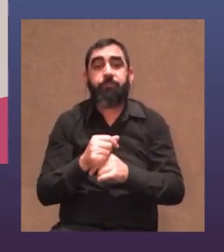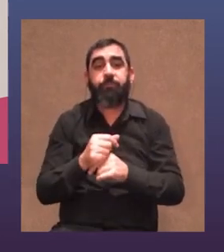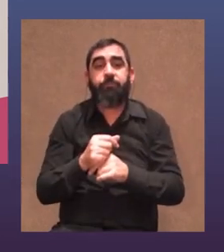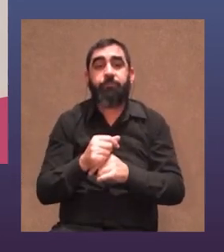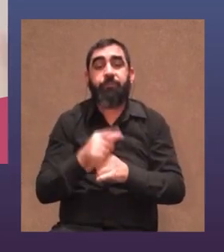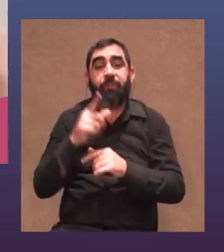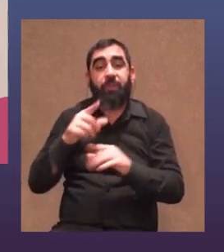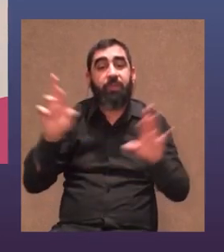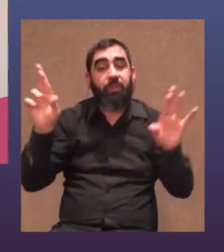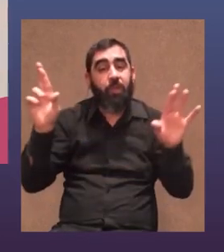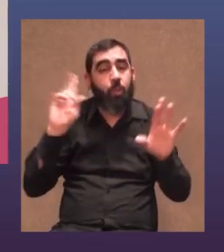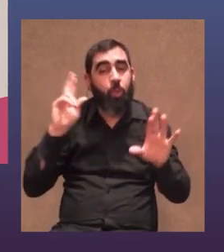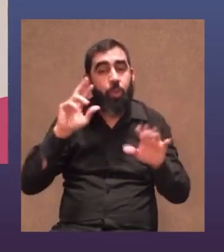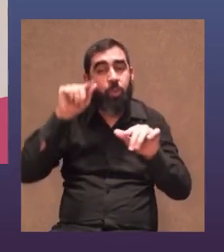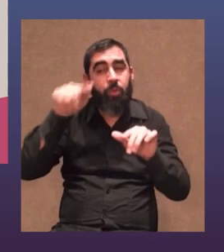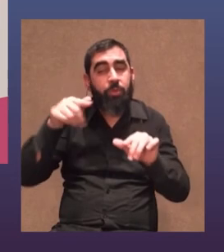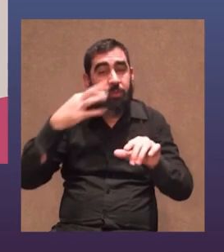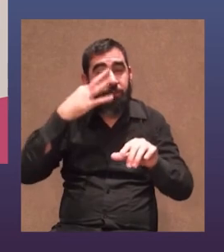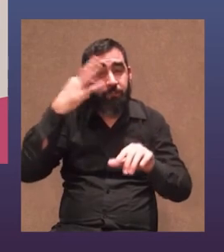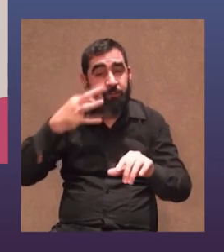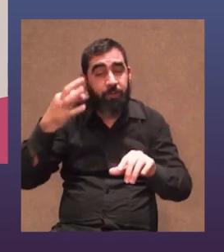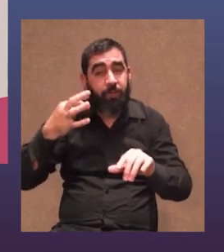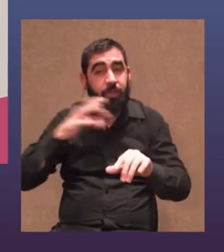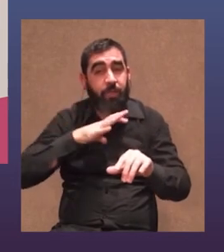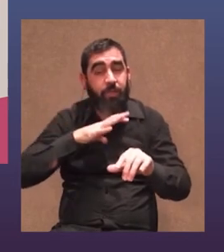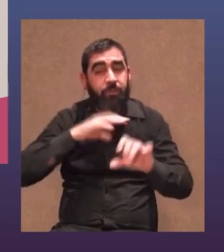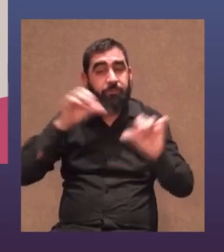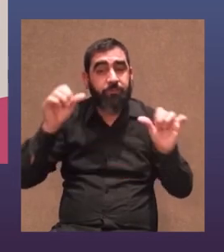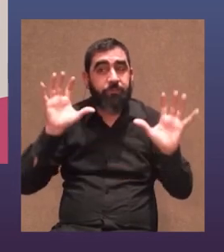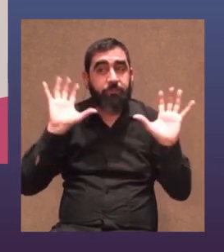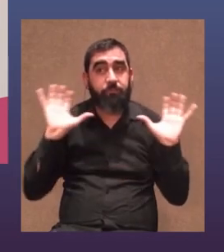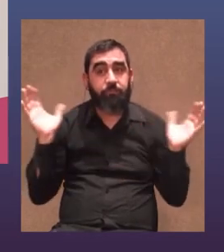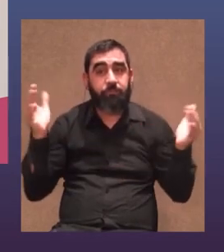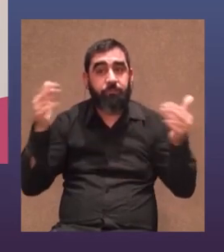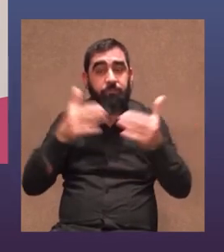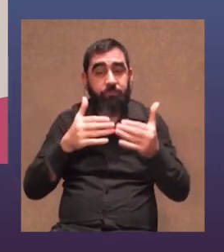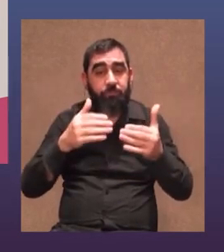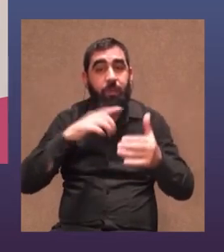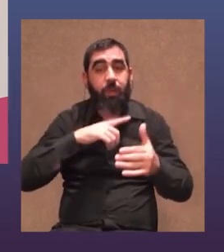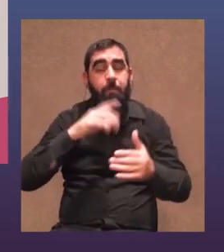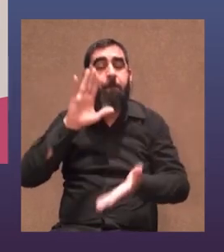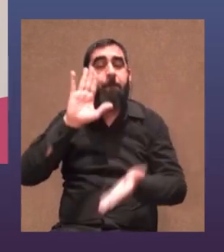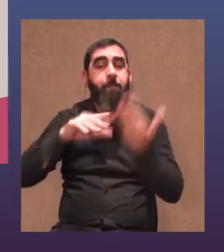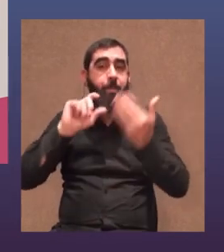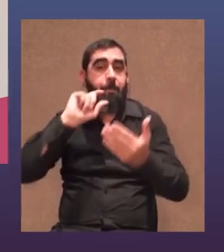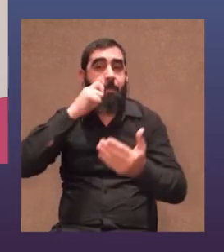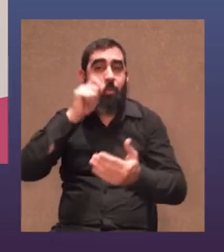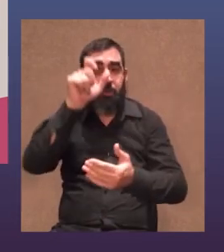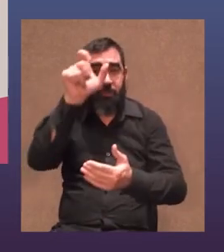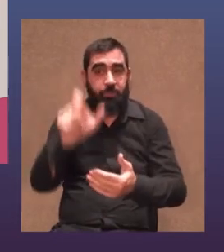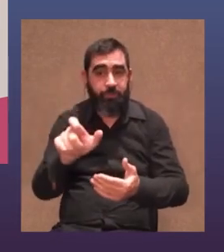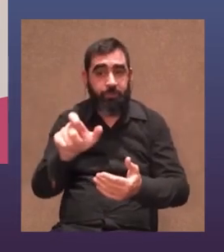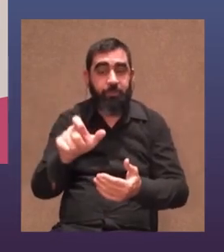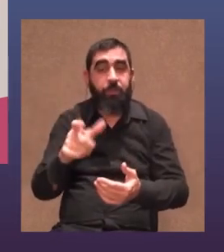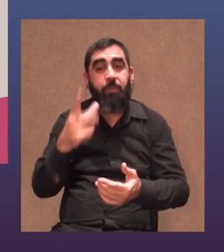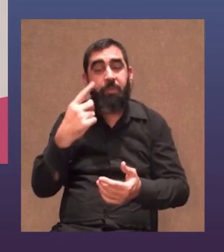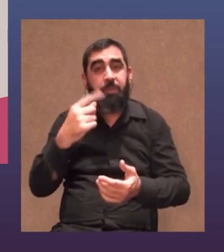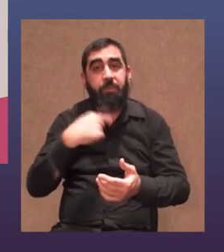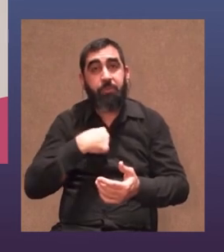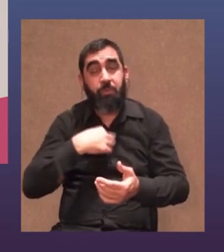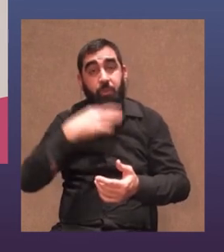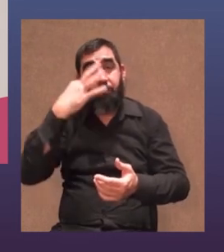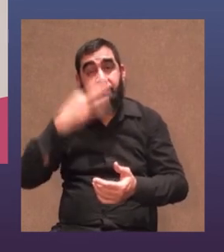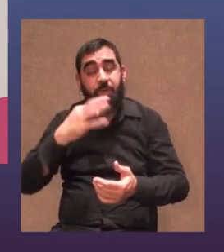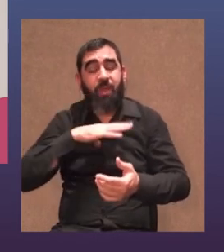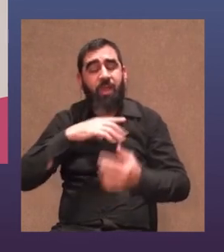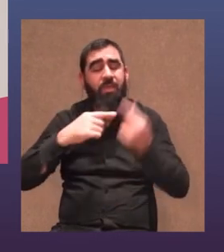ese sonido así que realmente te envuelve, me encanta. Mahler es uno de mis compositores preferidos, pero digo,